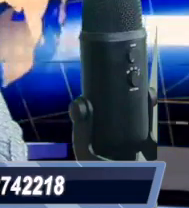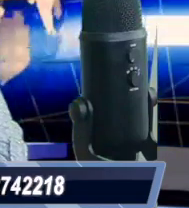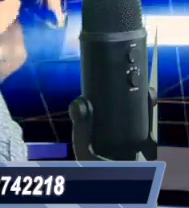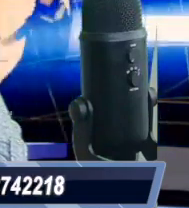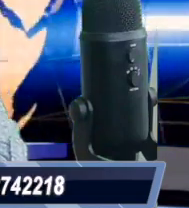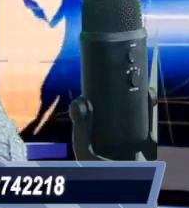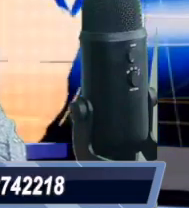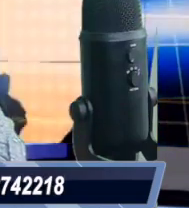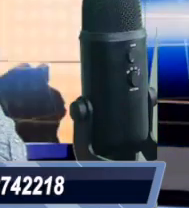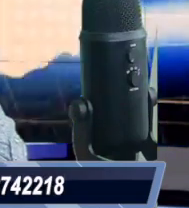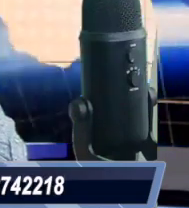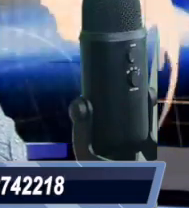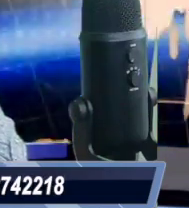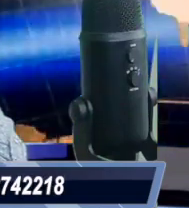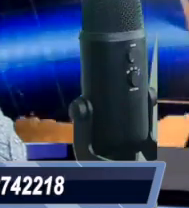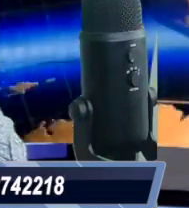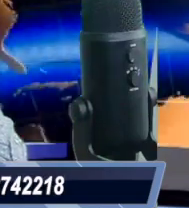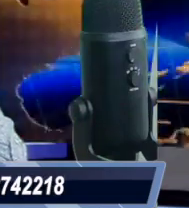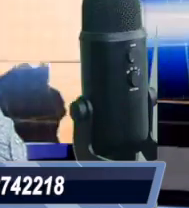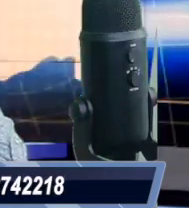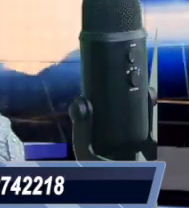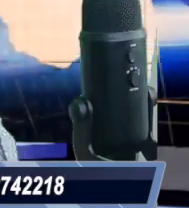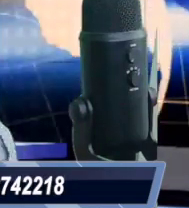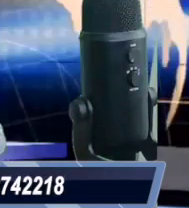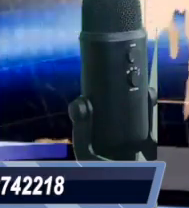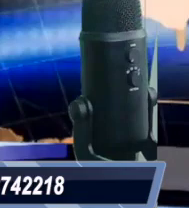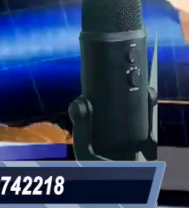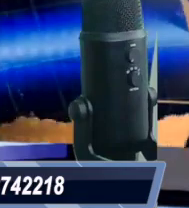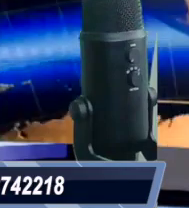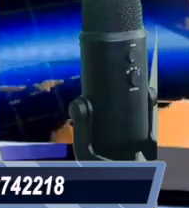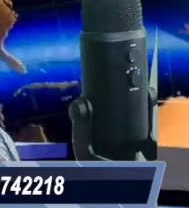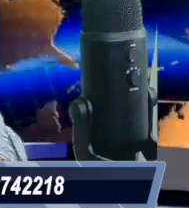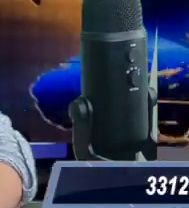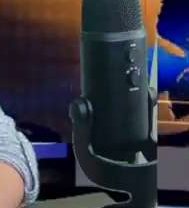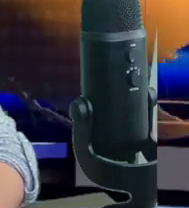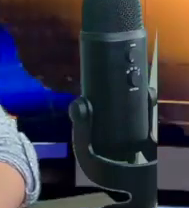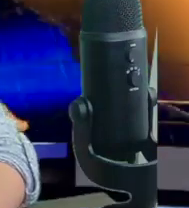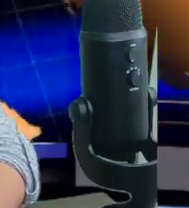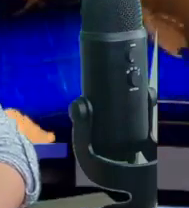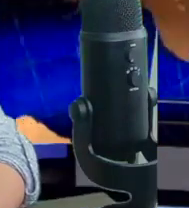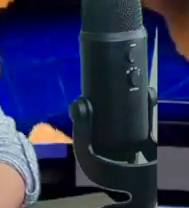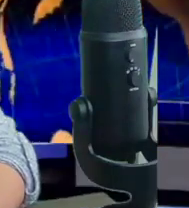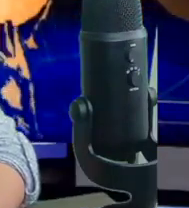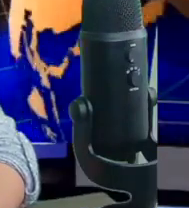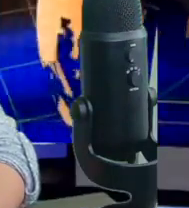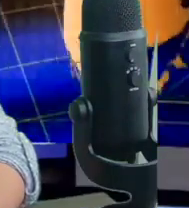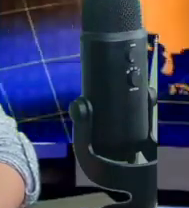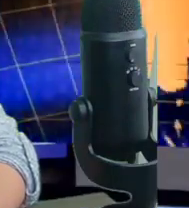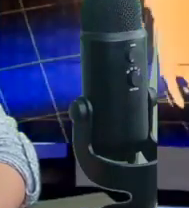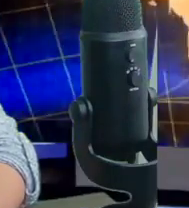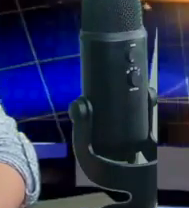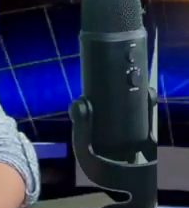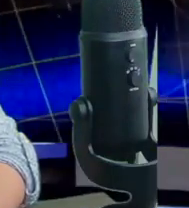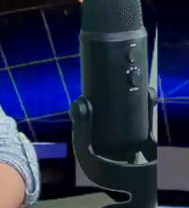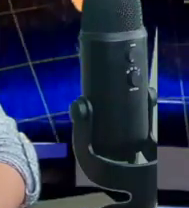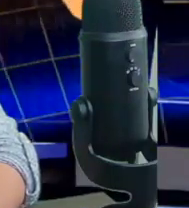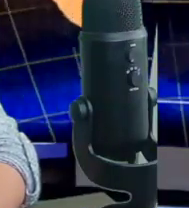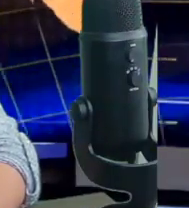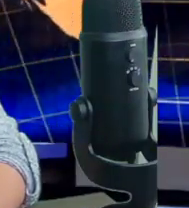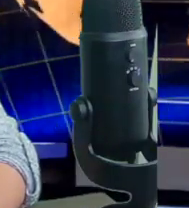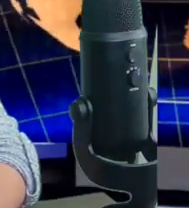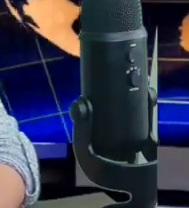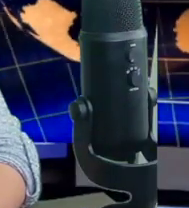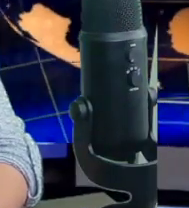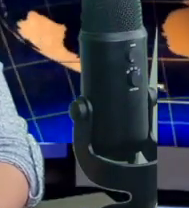sus denuncias ciudadanas, pero también que nosotros podamos enviarles de manera directa la mejor información de lo que va pasando día con día